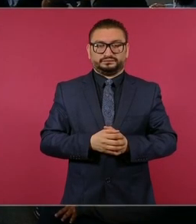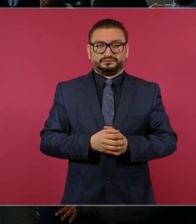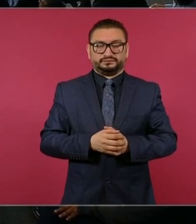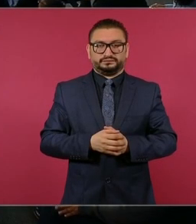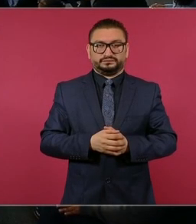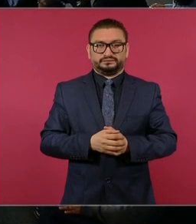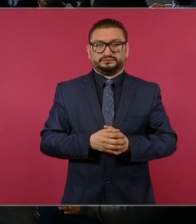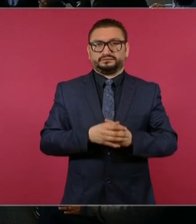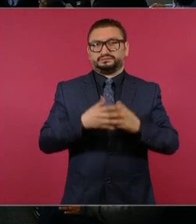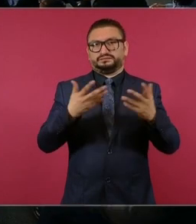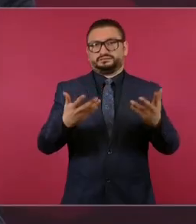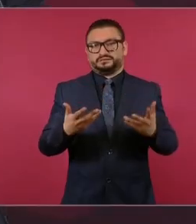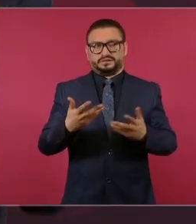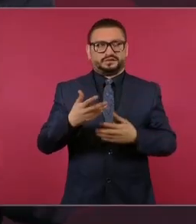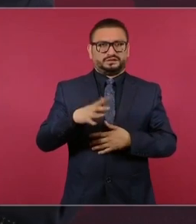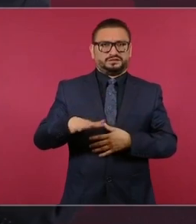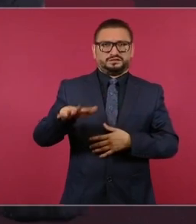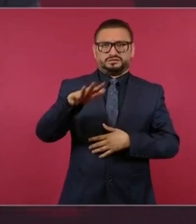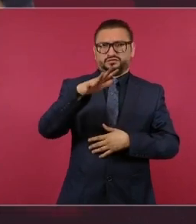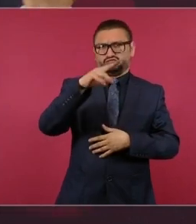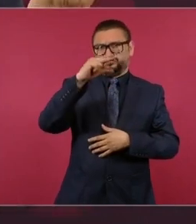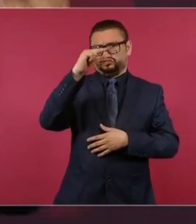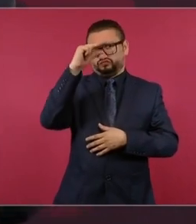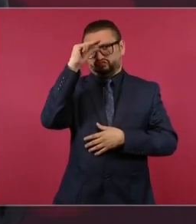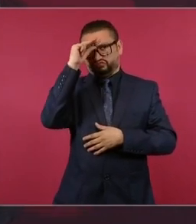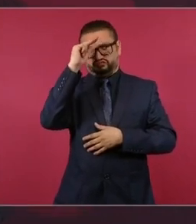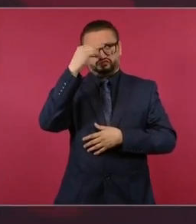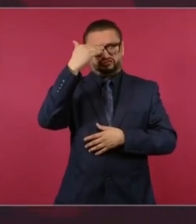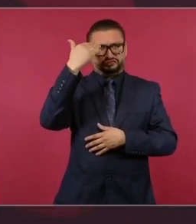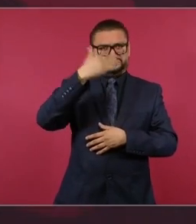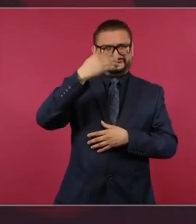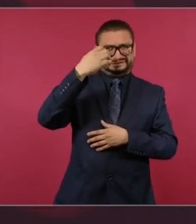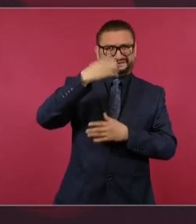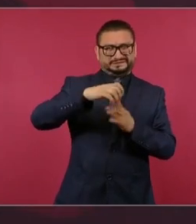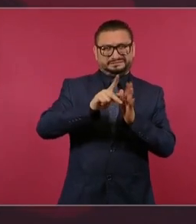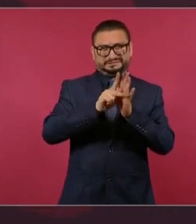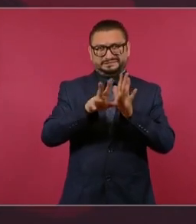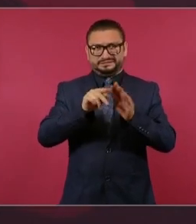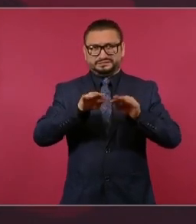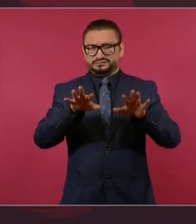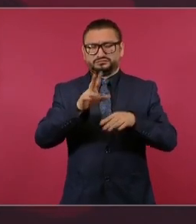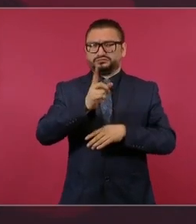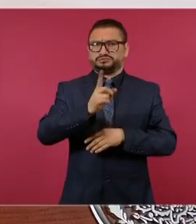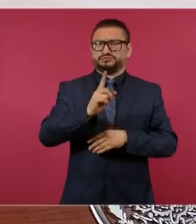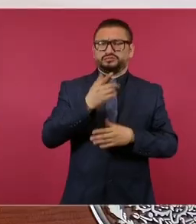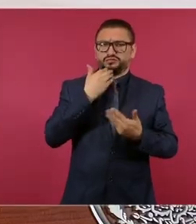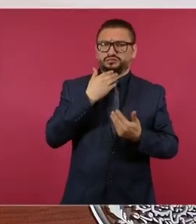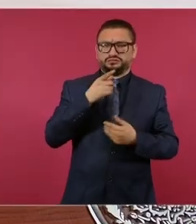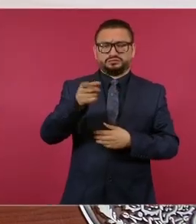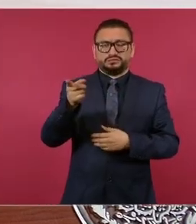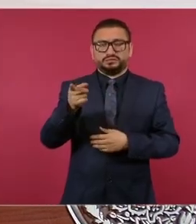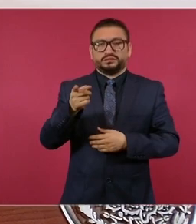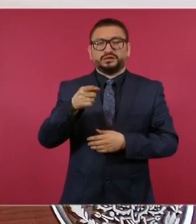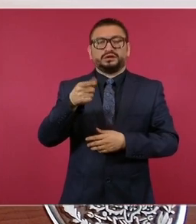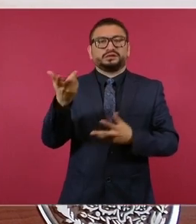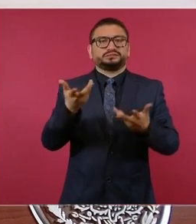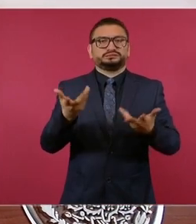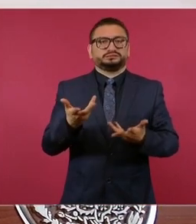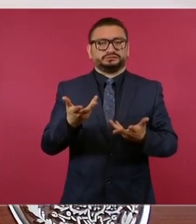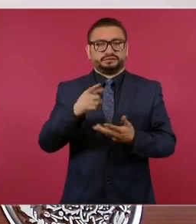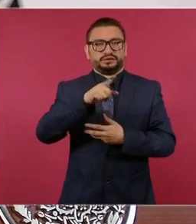que sean eminencias, ¿no?, del periodismo, porque muchos de ellos lo que hacen